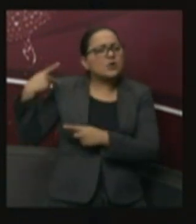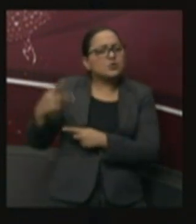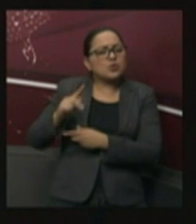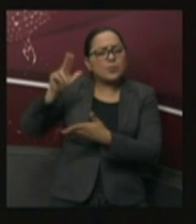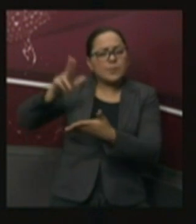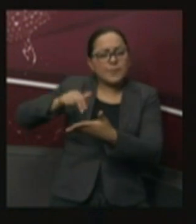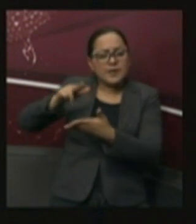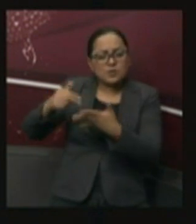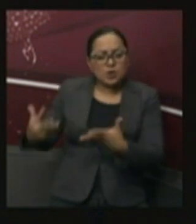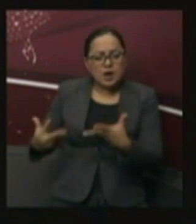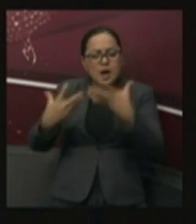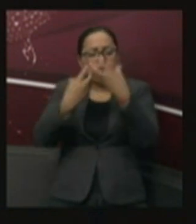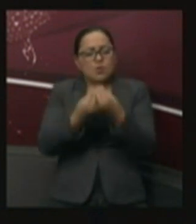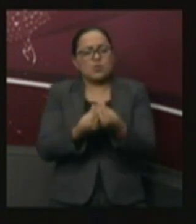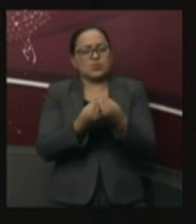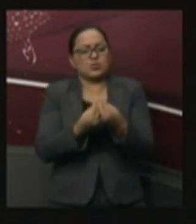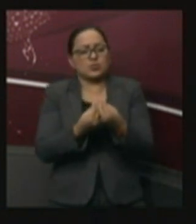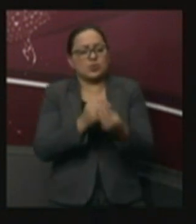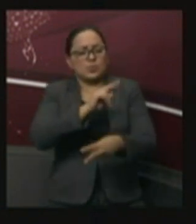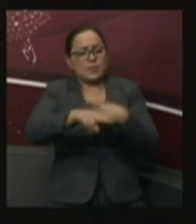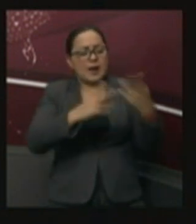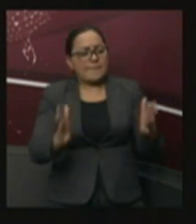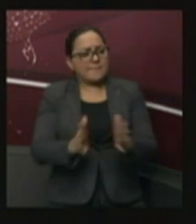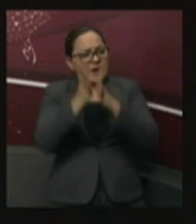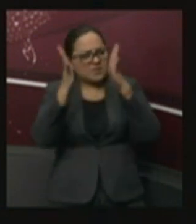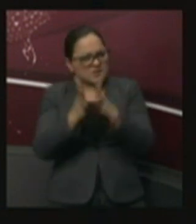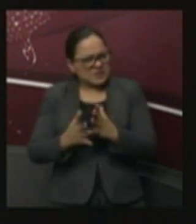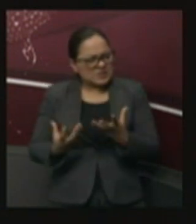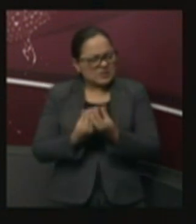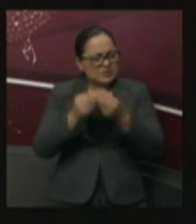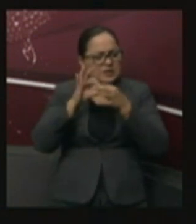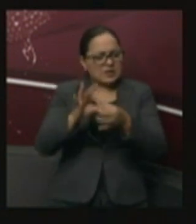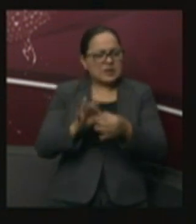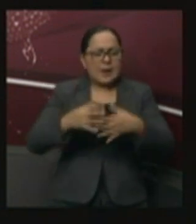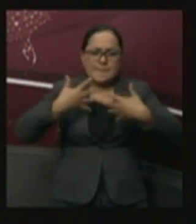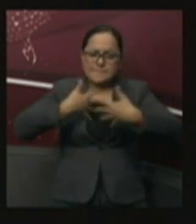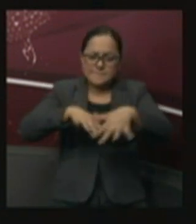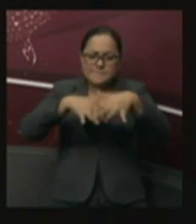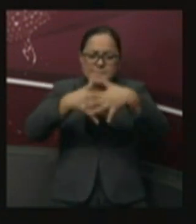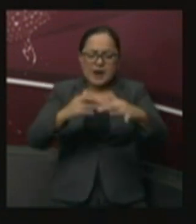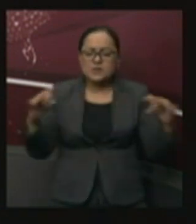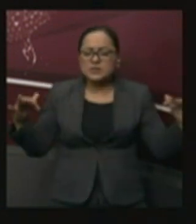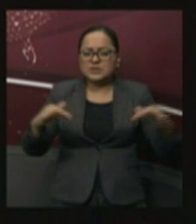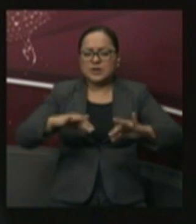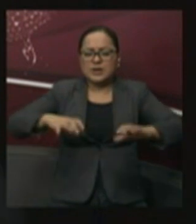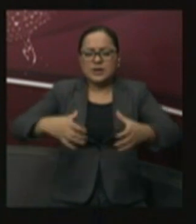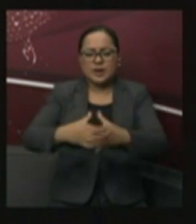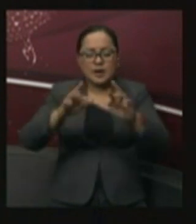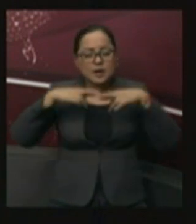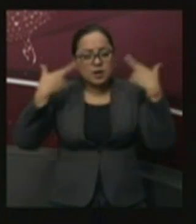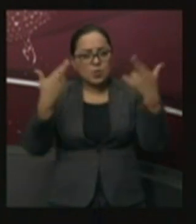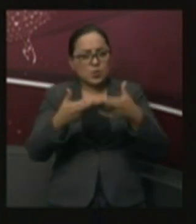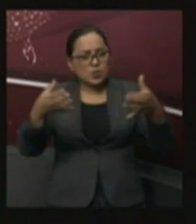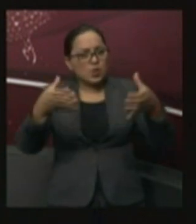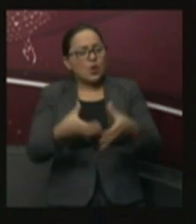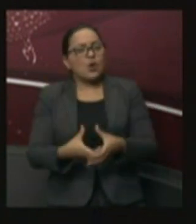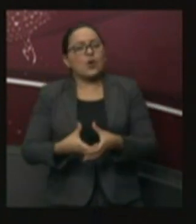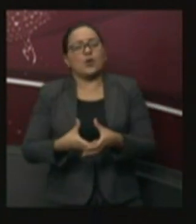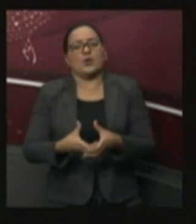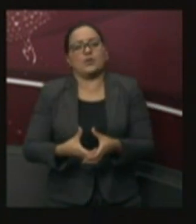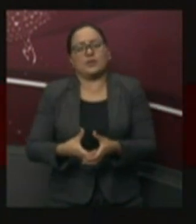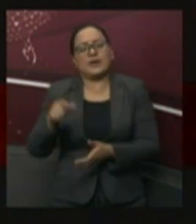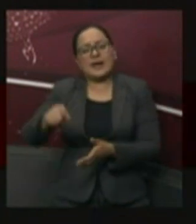que acompañarse de participaciones activas en marchas, en asambleas, en creación